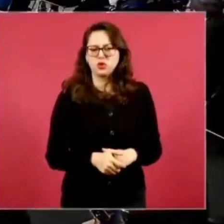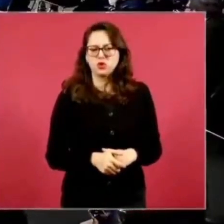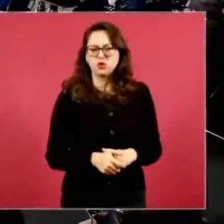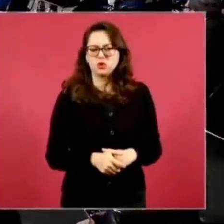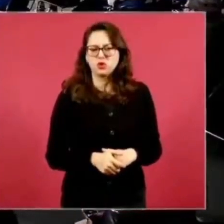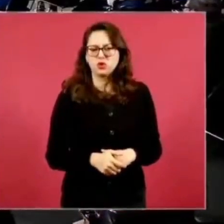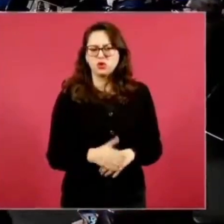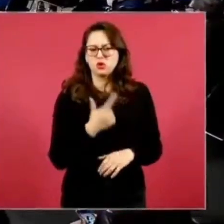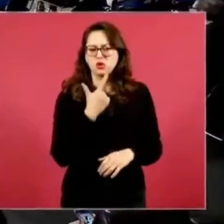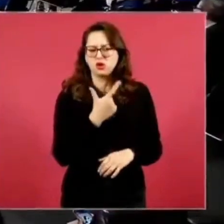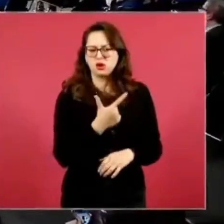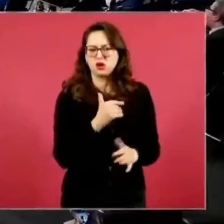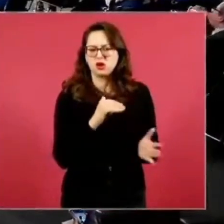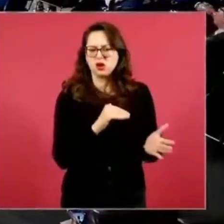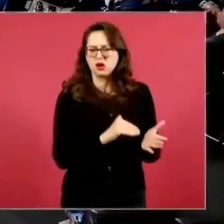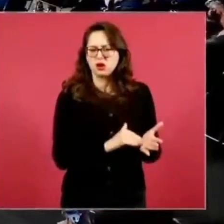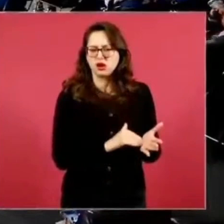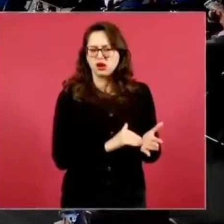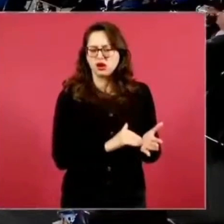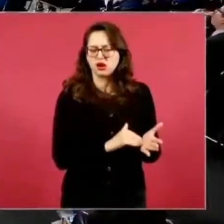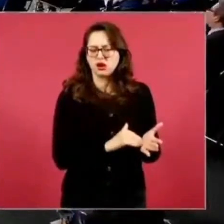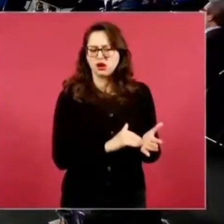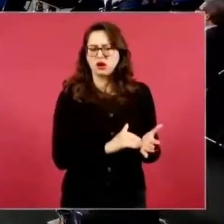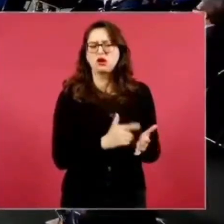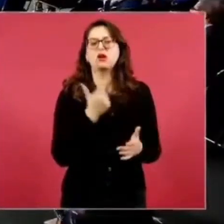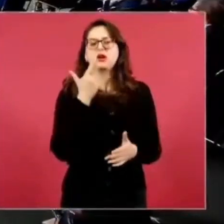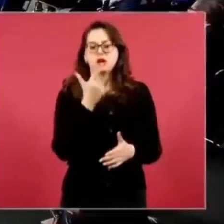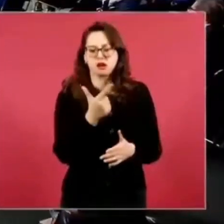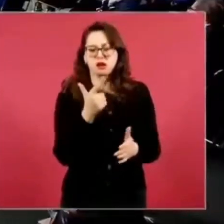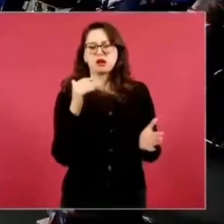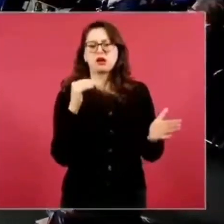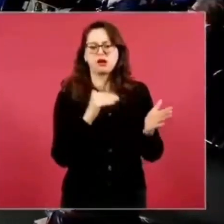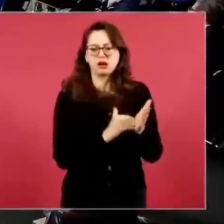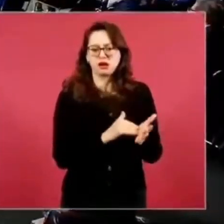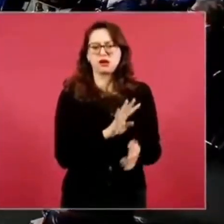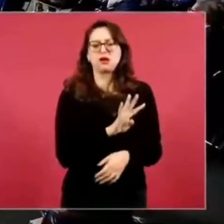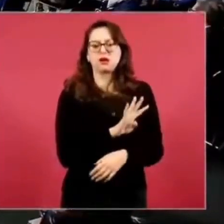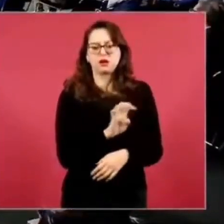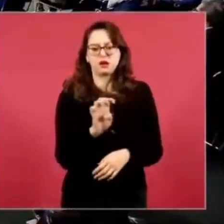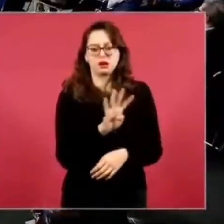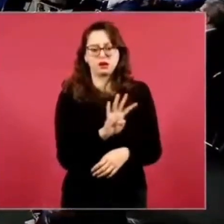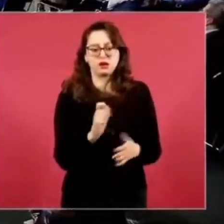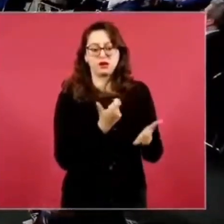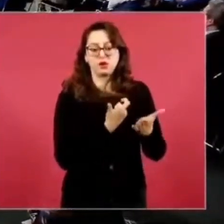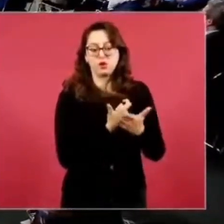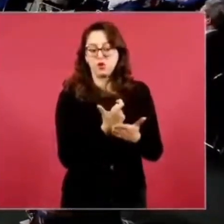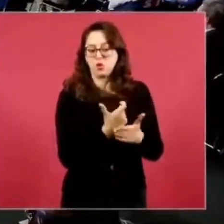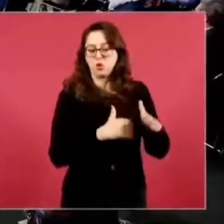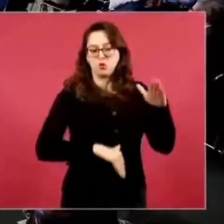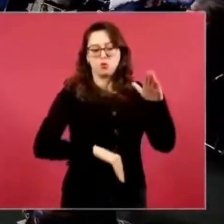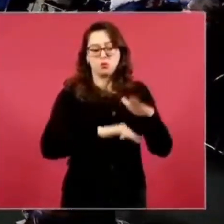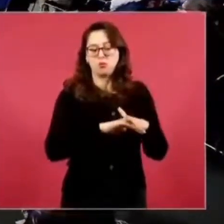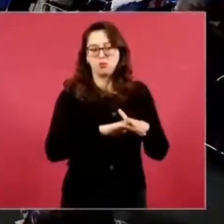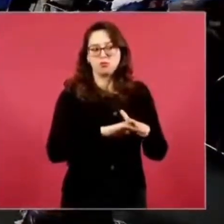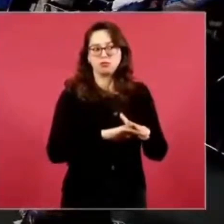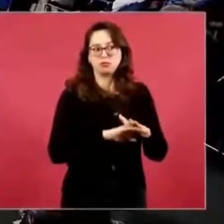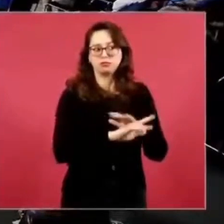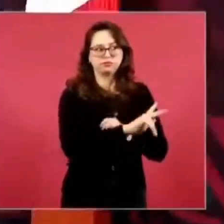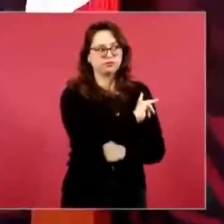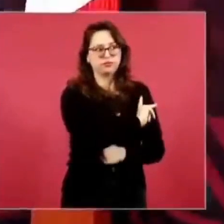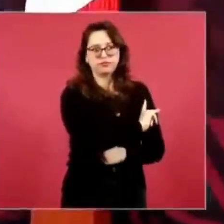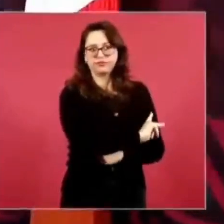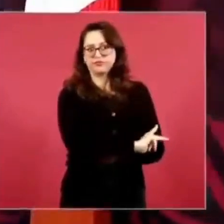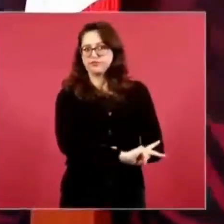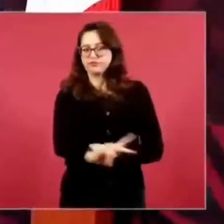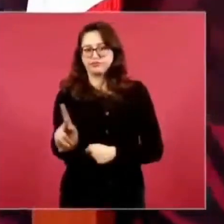7,400. Son 7,000. Sí, 400. 400 mínimo, el salario mínimo. Así queremos establecer un